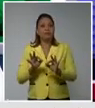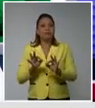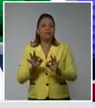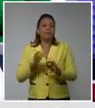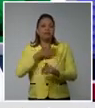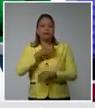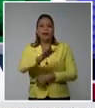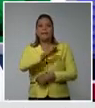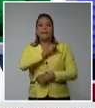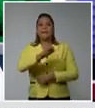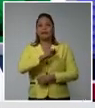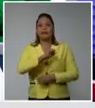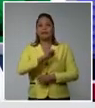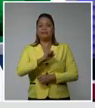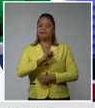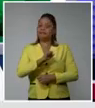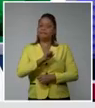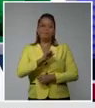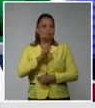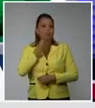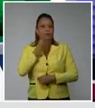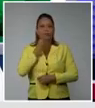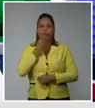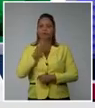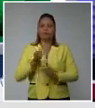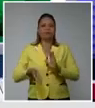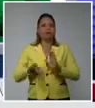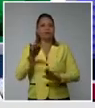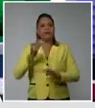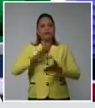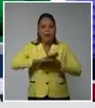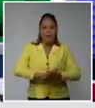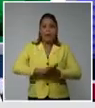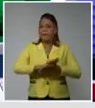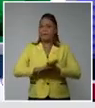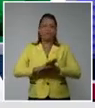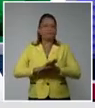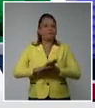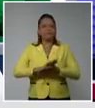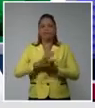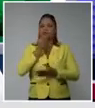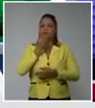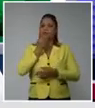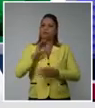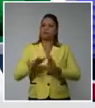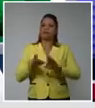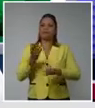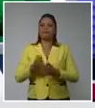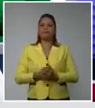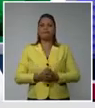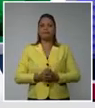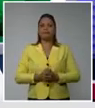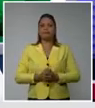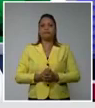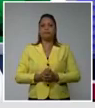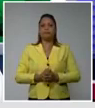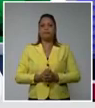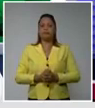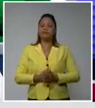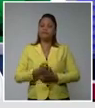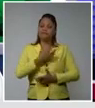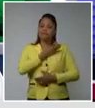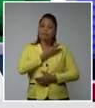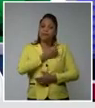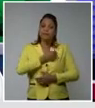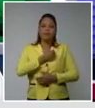parada cardíaca que no respondió a las maniobras de reanimación cardiopulmonar. Realmente lamentamos mucho